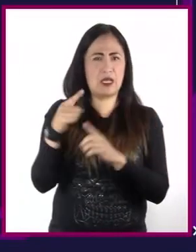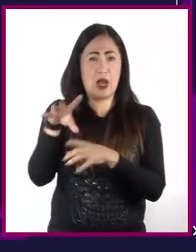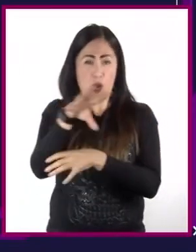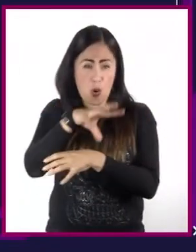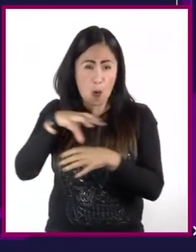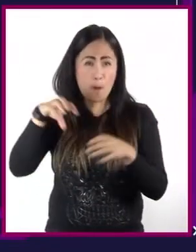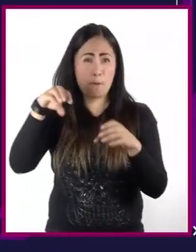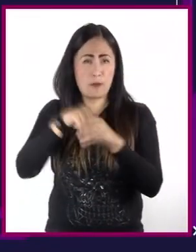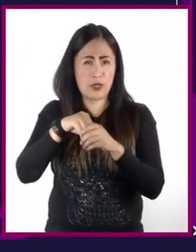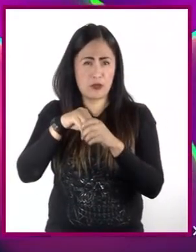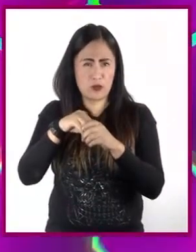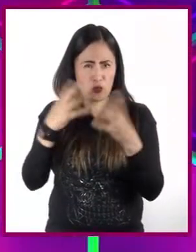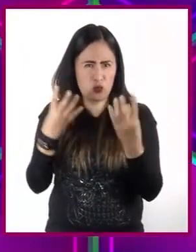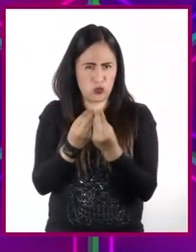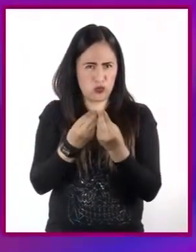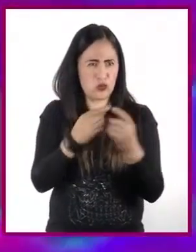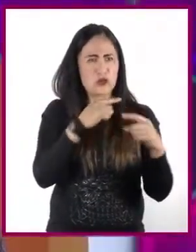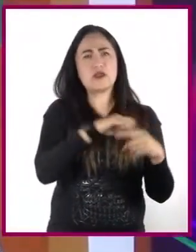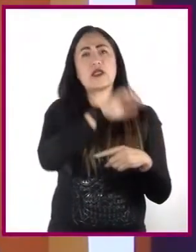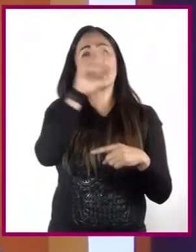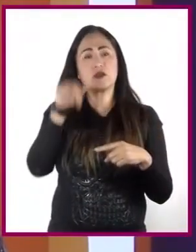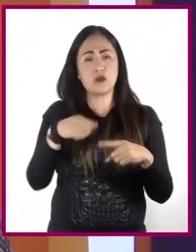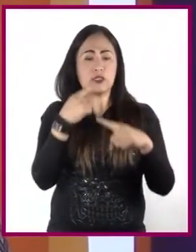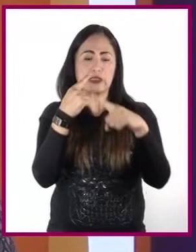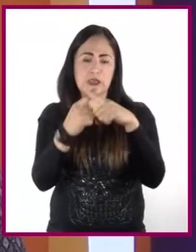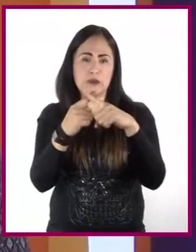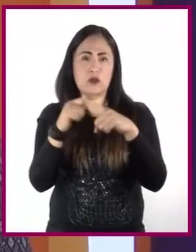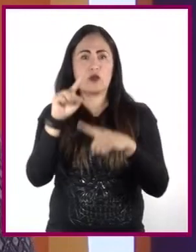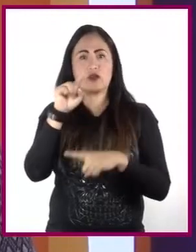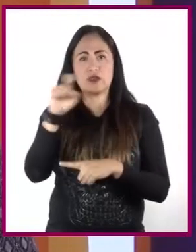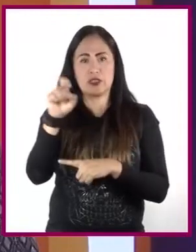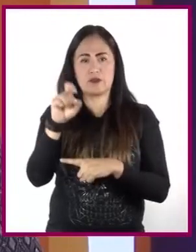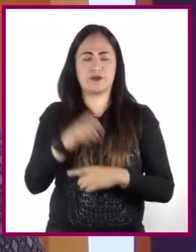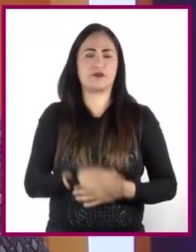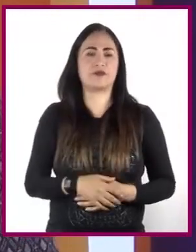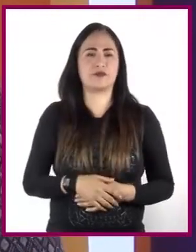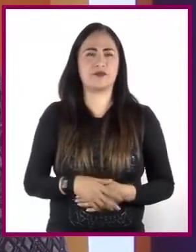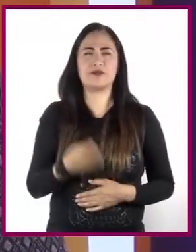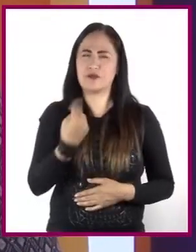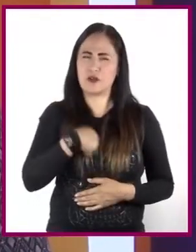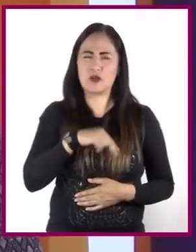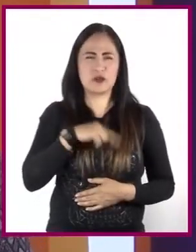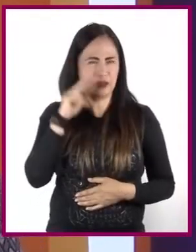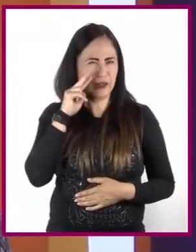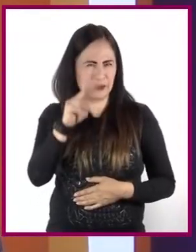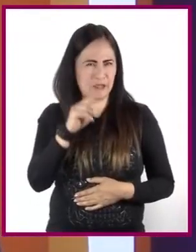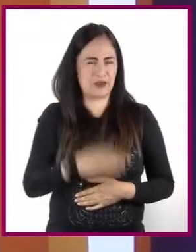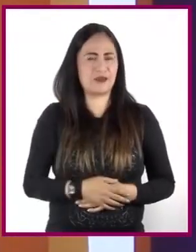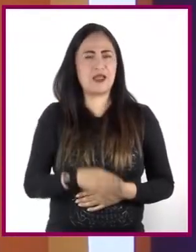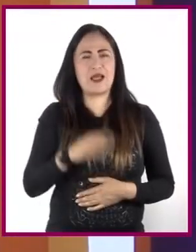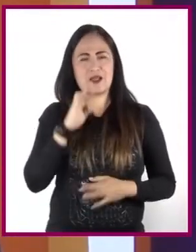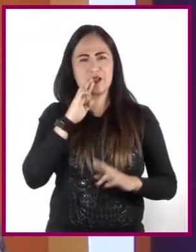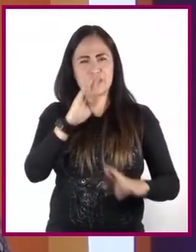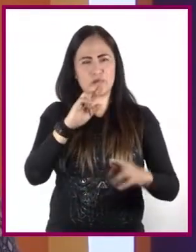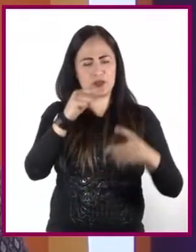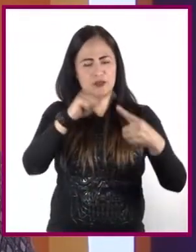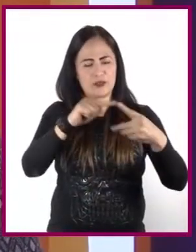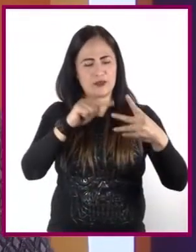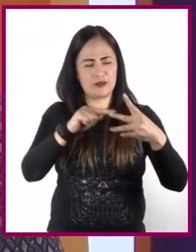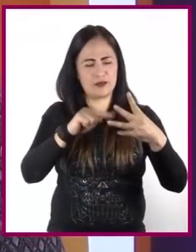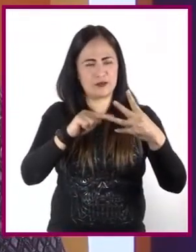y multiplicándolo por 100. Y si somos observadores, las opciones propuestas para las soluciones que se